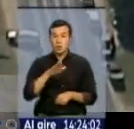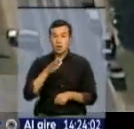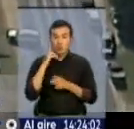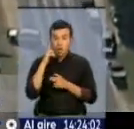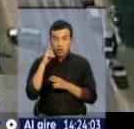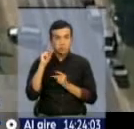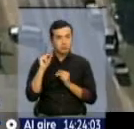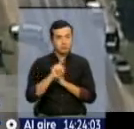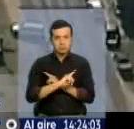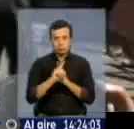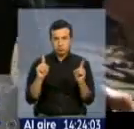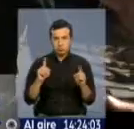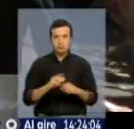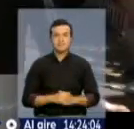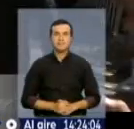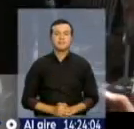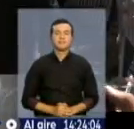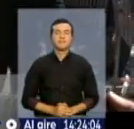armas.